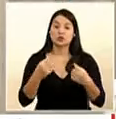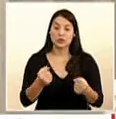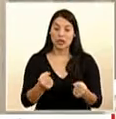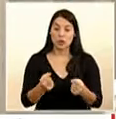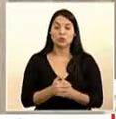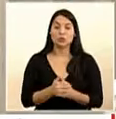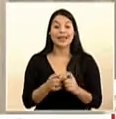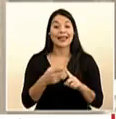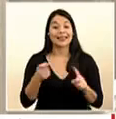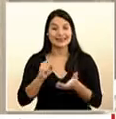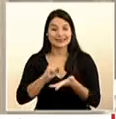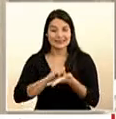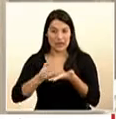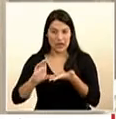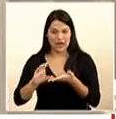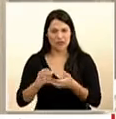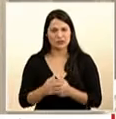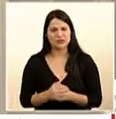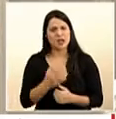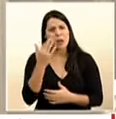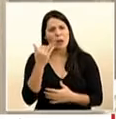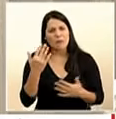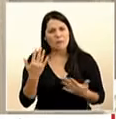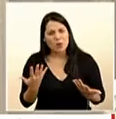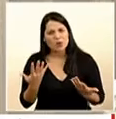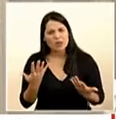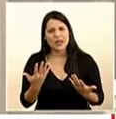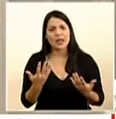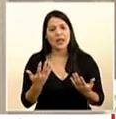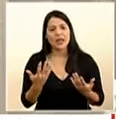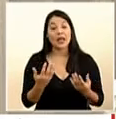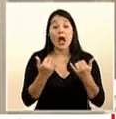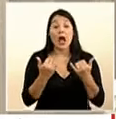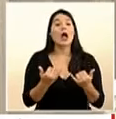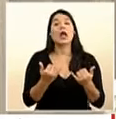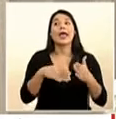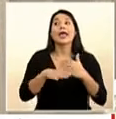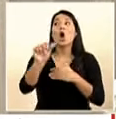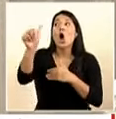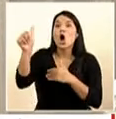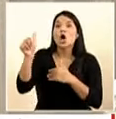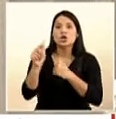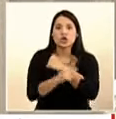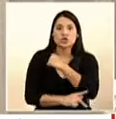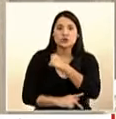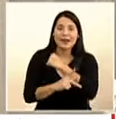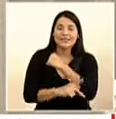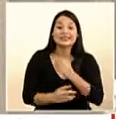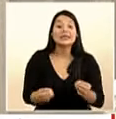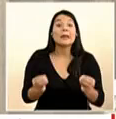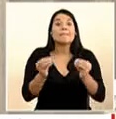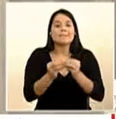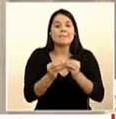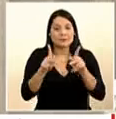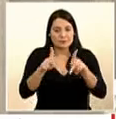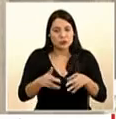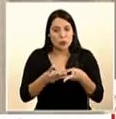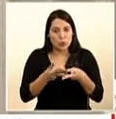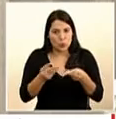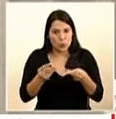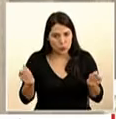medio de san carlos porque existe una tasa sustancialmente mayor de recuperación en otros países que incluso tienen menos casos confirmados